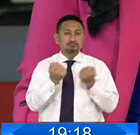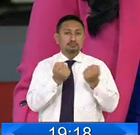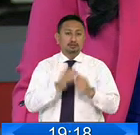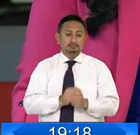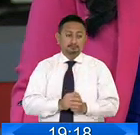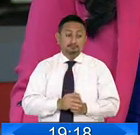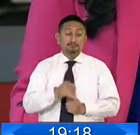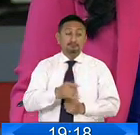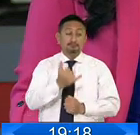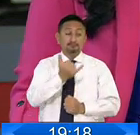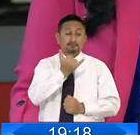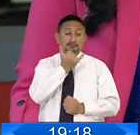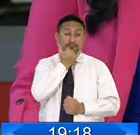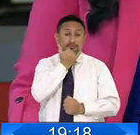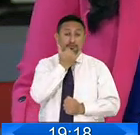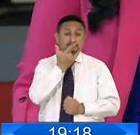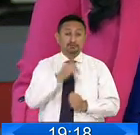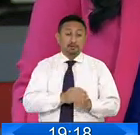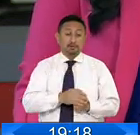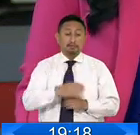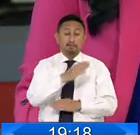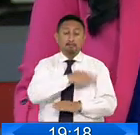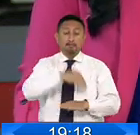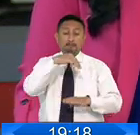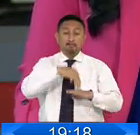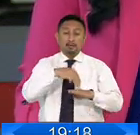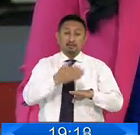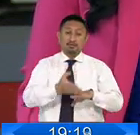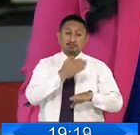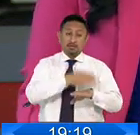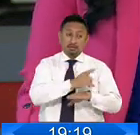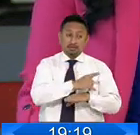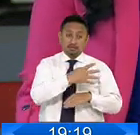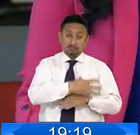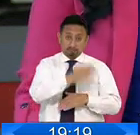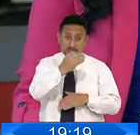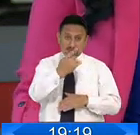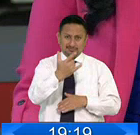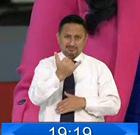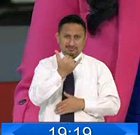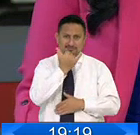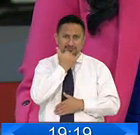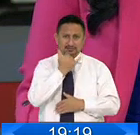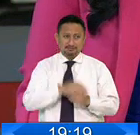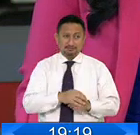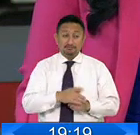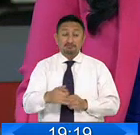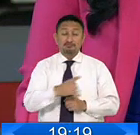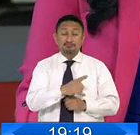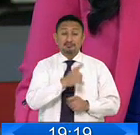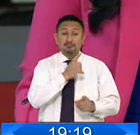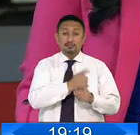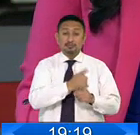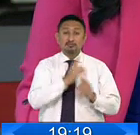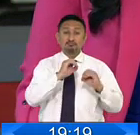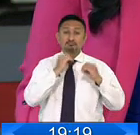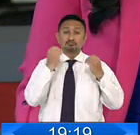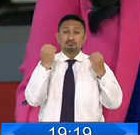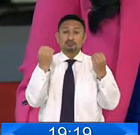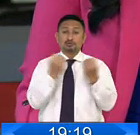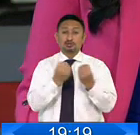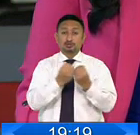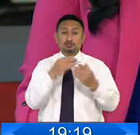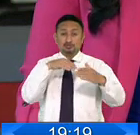fue un error la salida de la base de Manta durante el gobierno de Rafael Correa, pues eso habría permitido que las